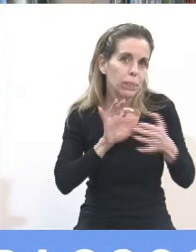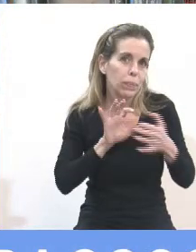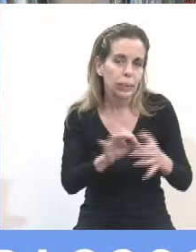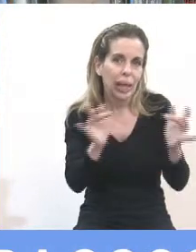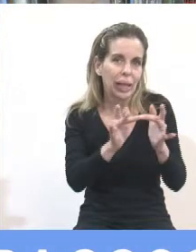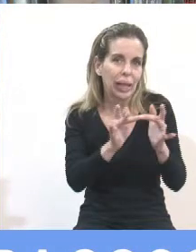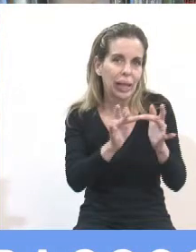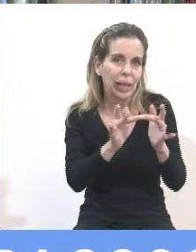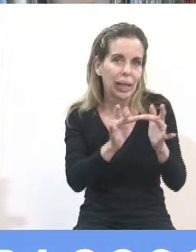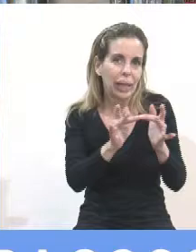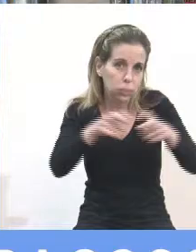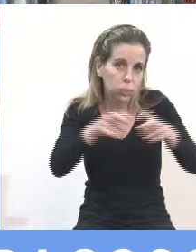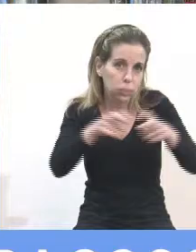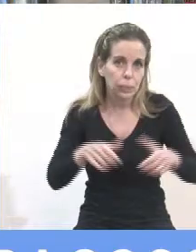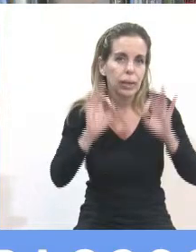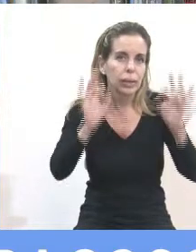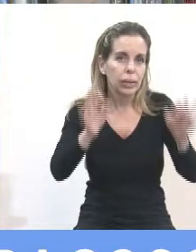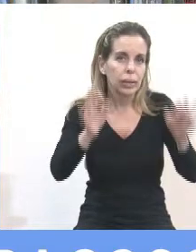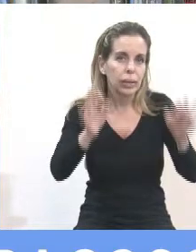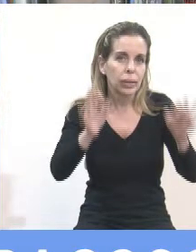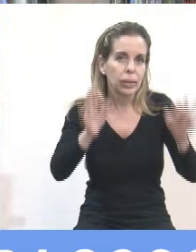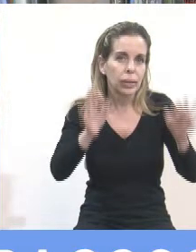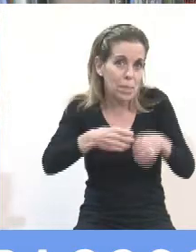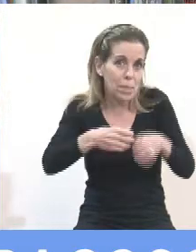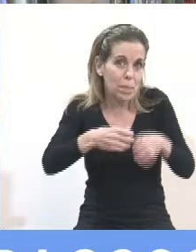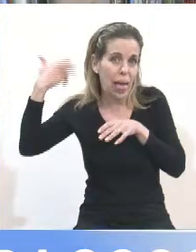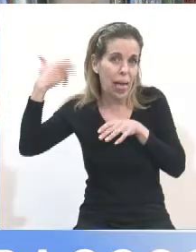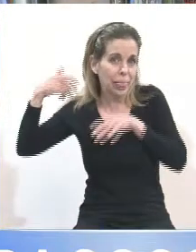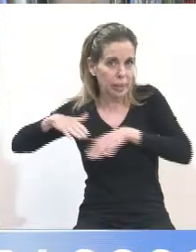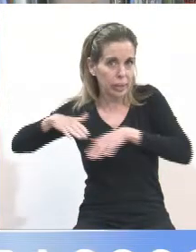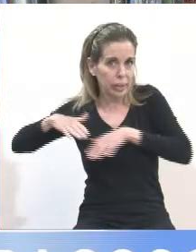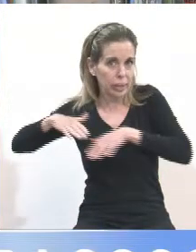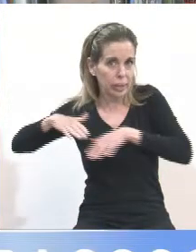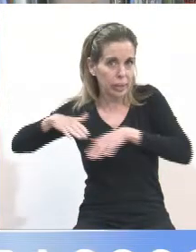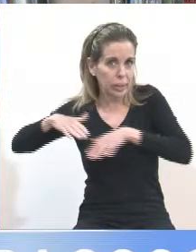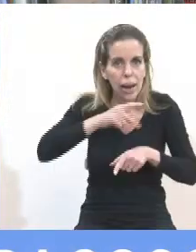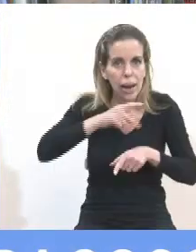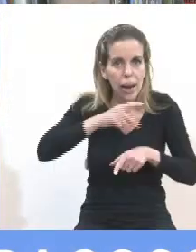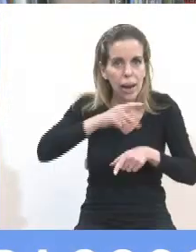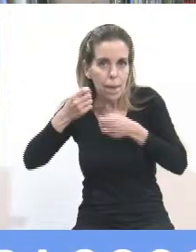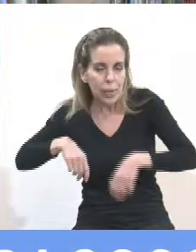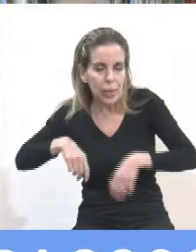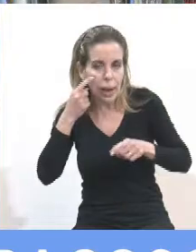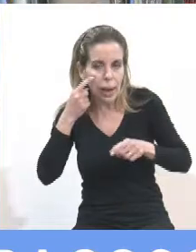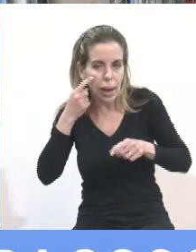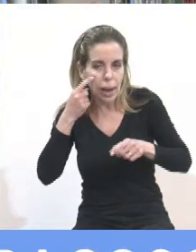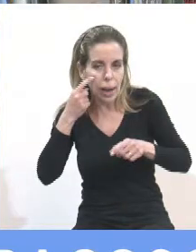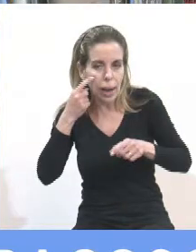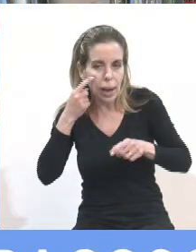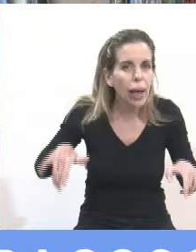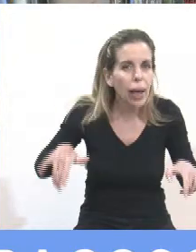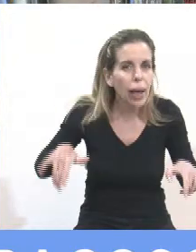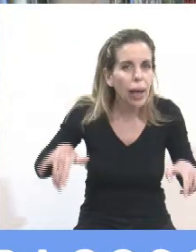dispositivos tecnológicos. Y desde edades más tempranas, los niños y las niñas tienen el acercamiento a